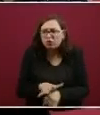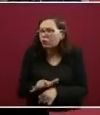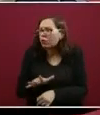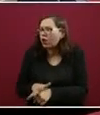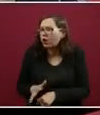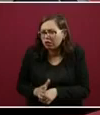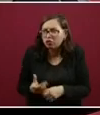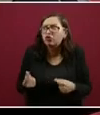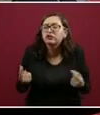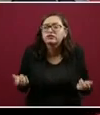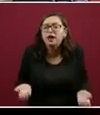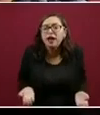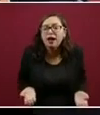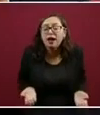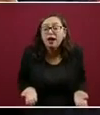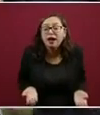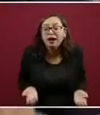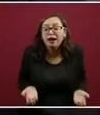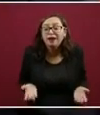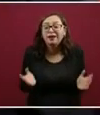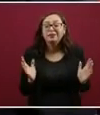Bueno, pero